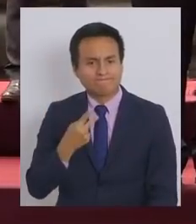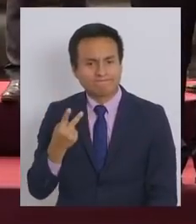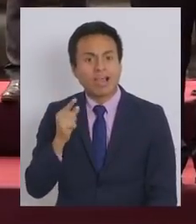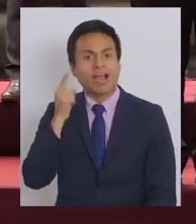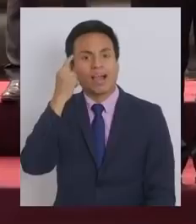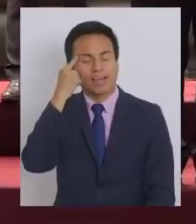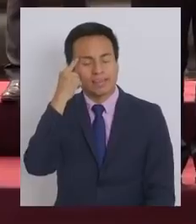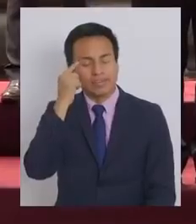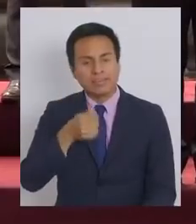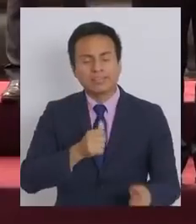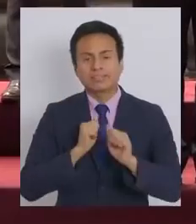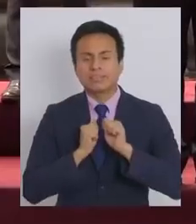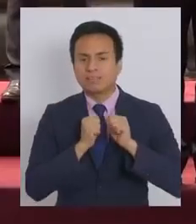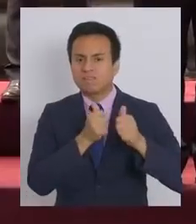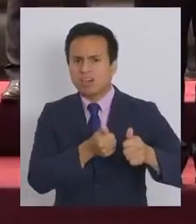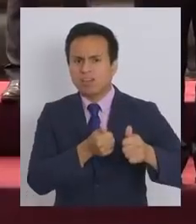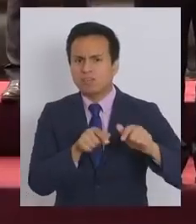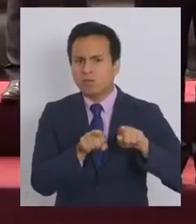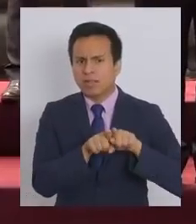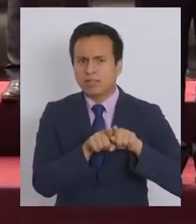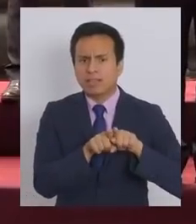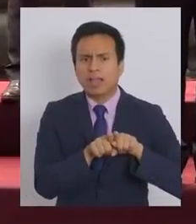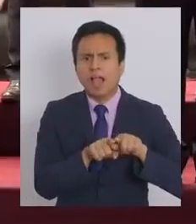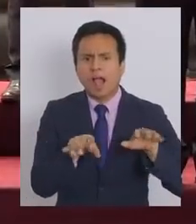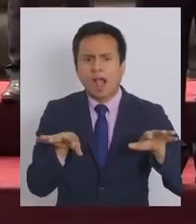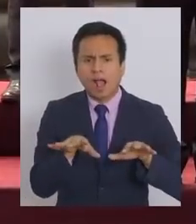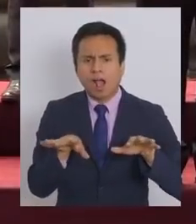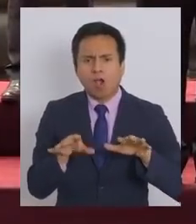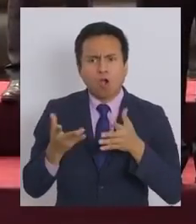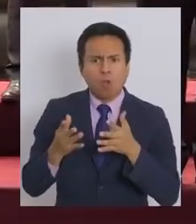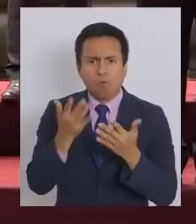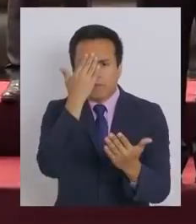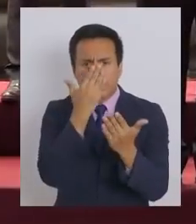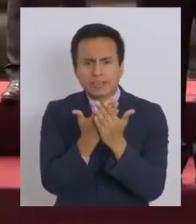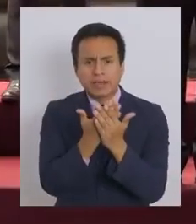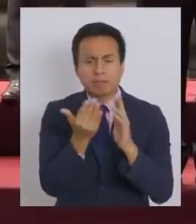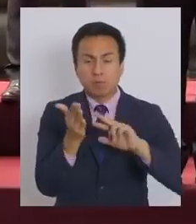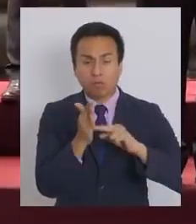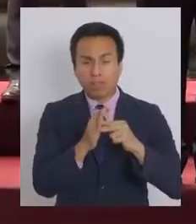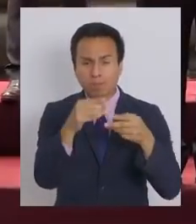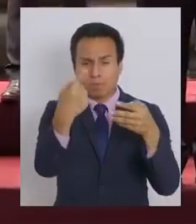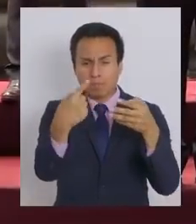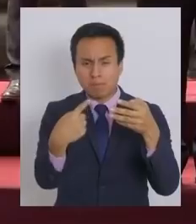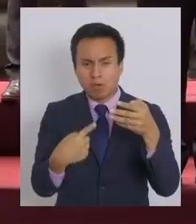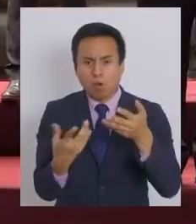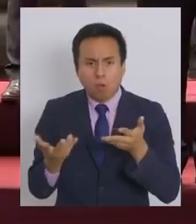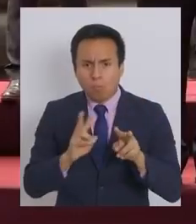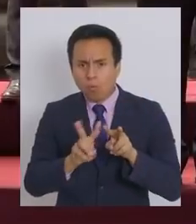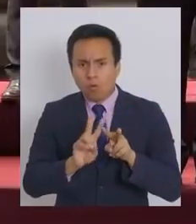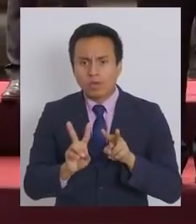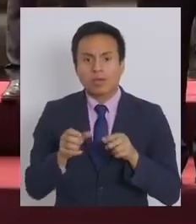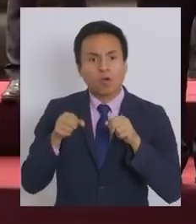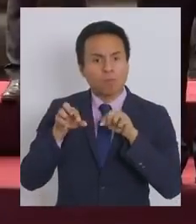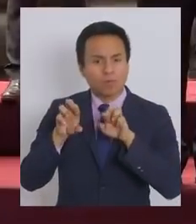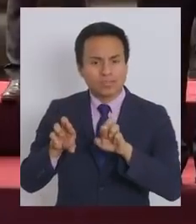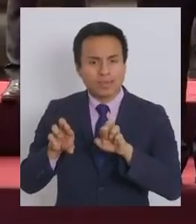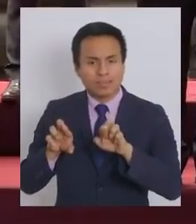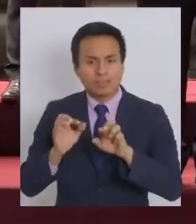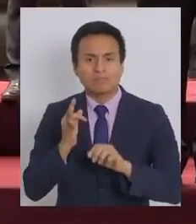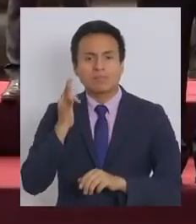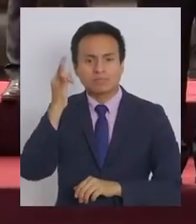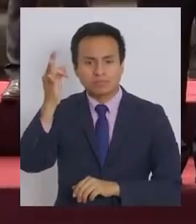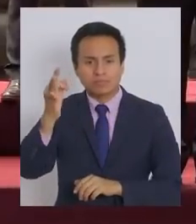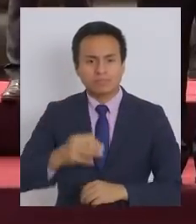desafiado y hemos analizado cómo enfrentar los problemas y también las oportunidades del